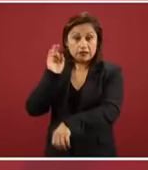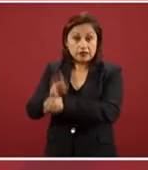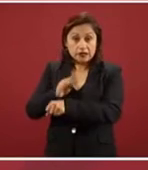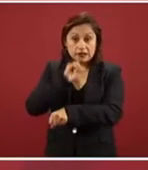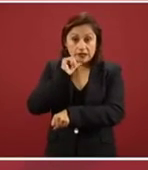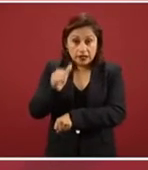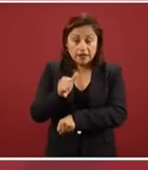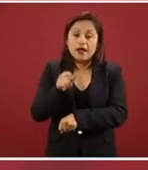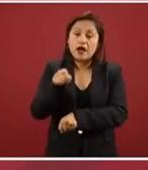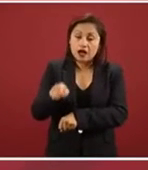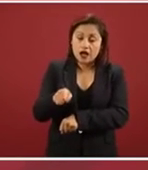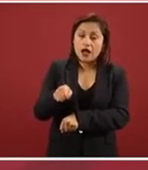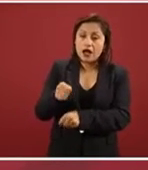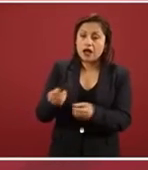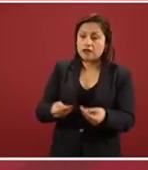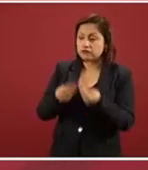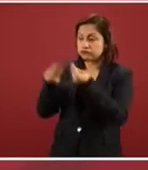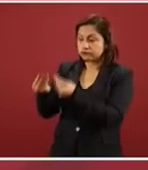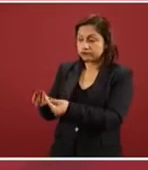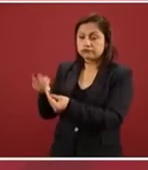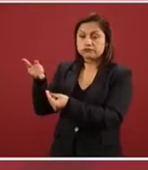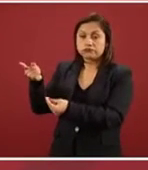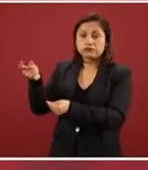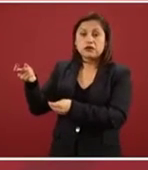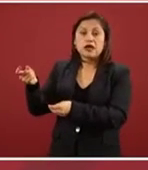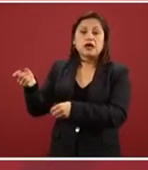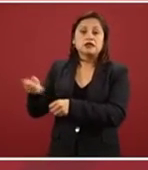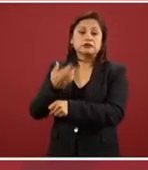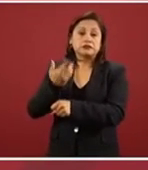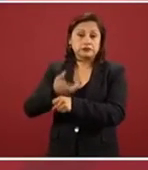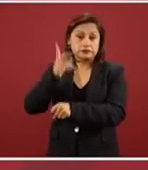sean atendidos. Nosotros